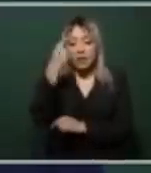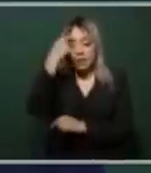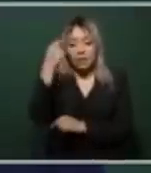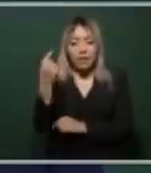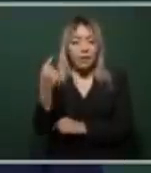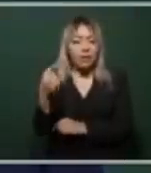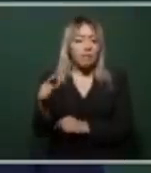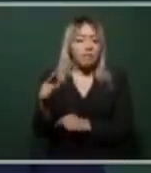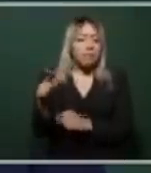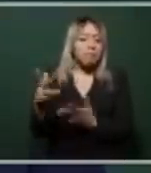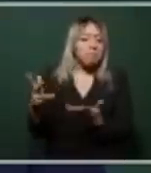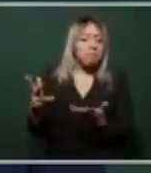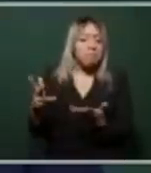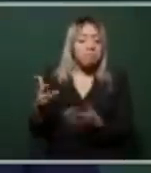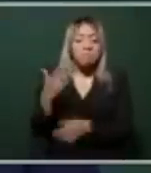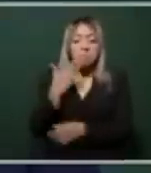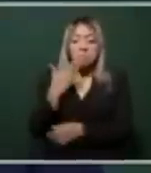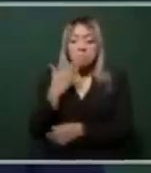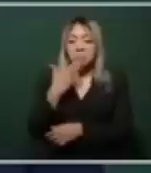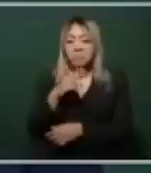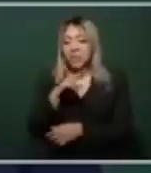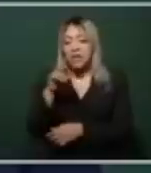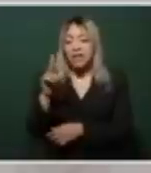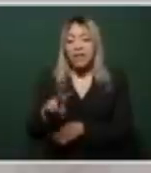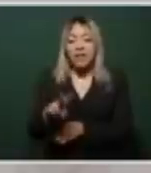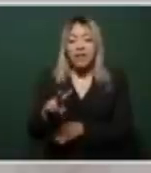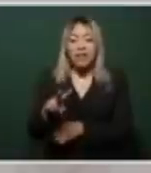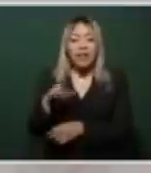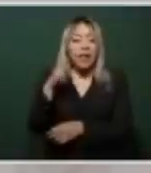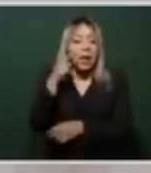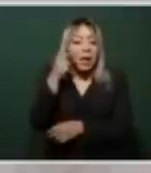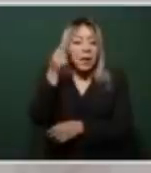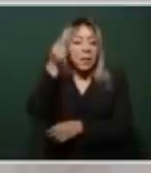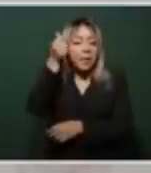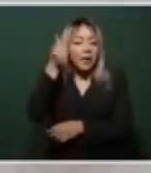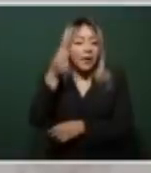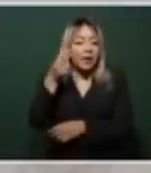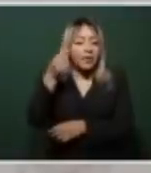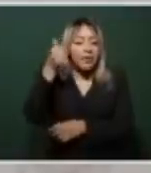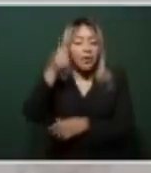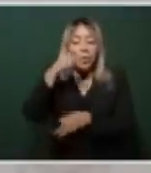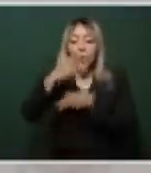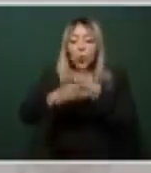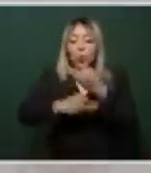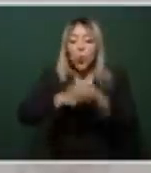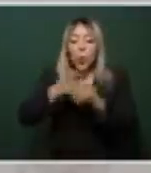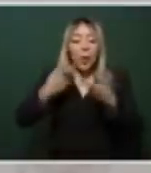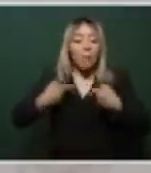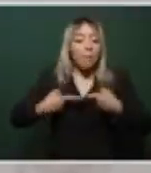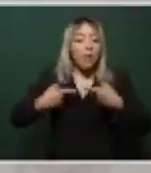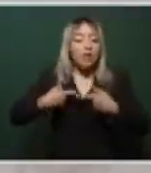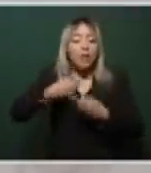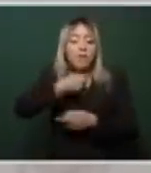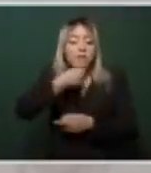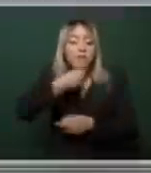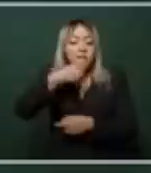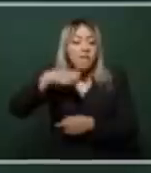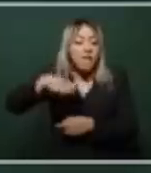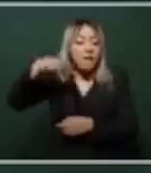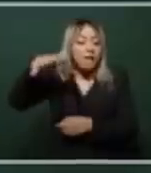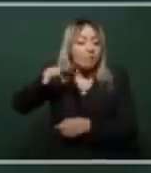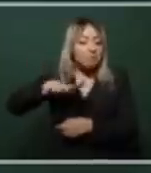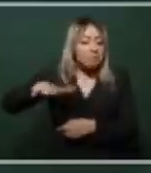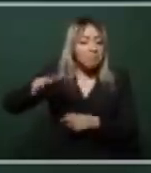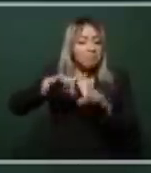para garantizar la pensión a todos los adultos mayores del país? Cuando un